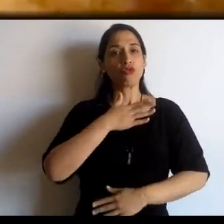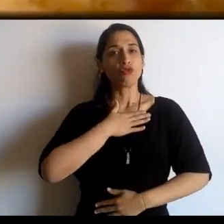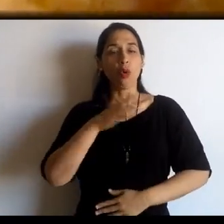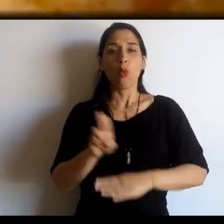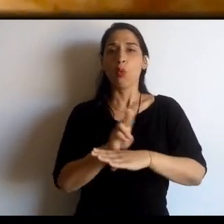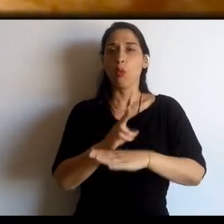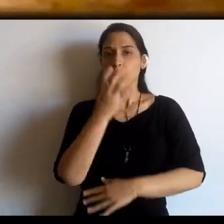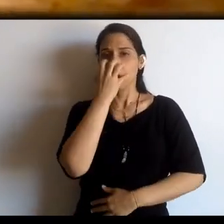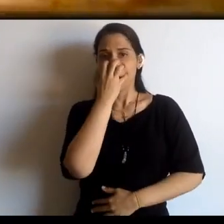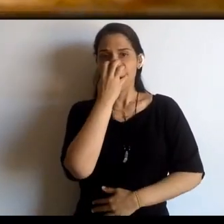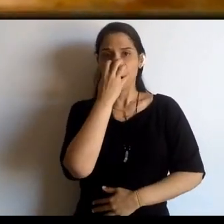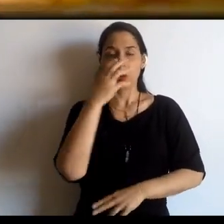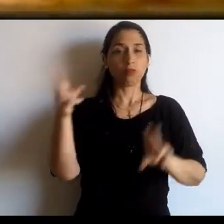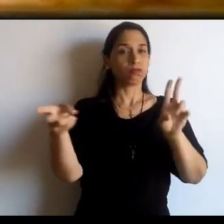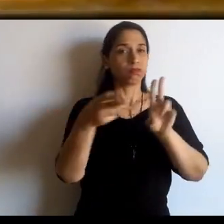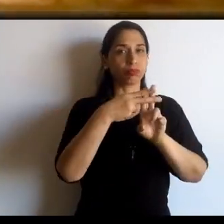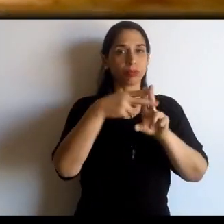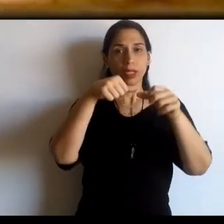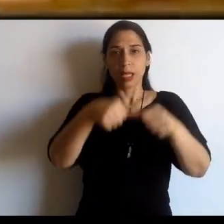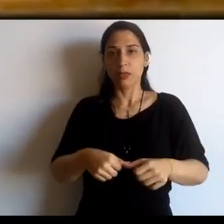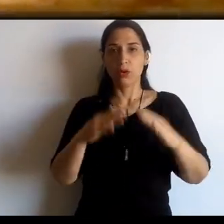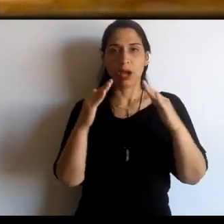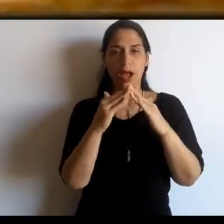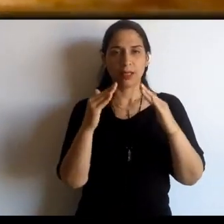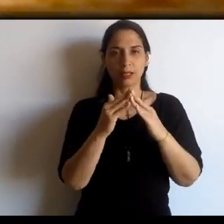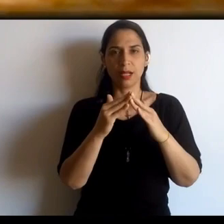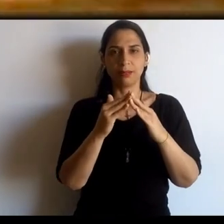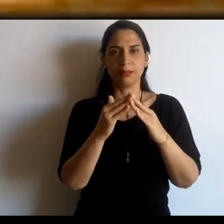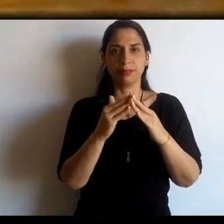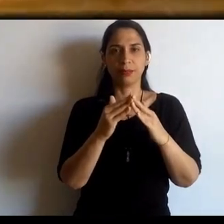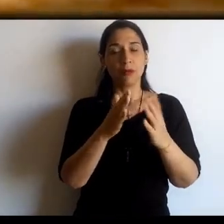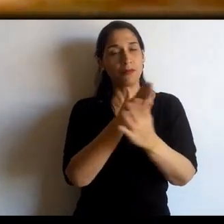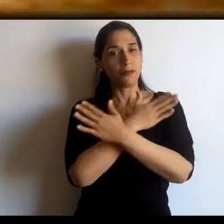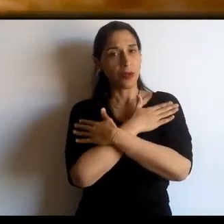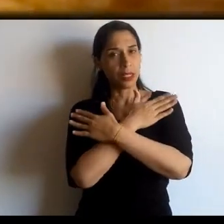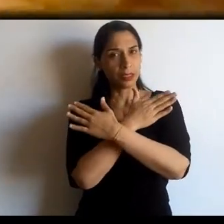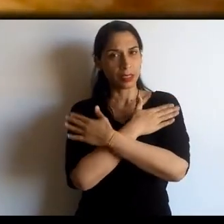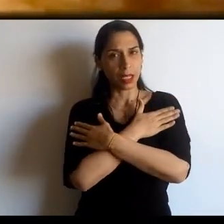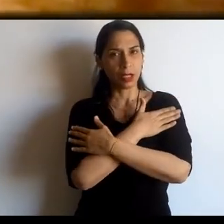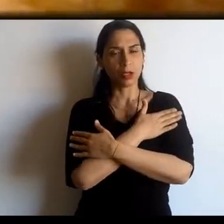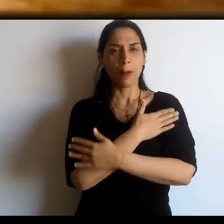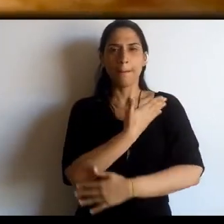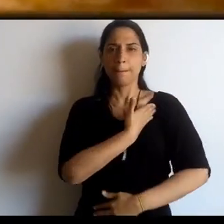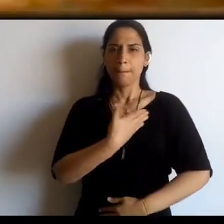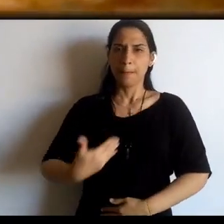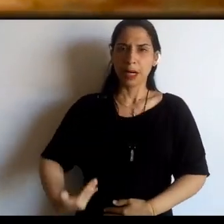Yo uso el tapaboca, yo me quedo en casa. Mil